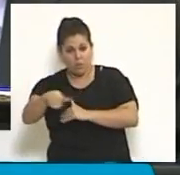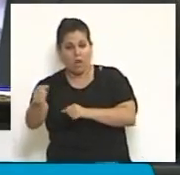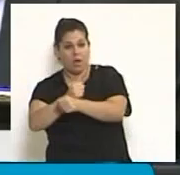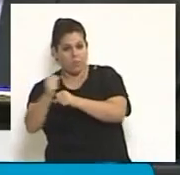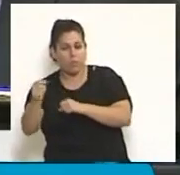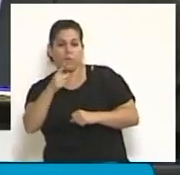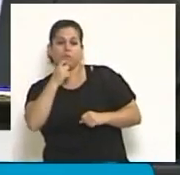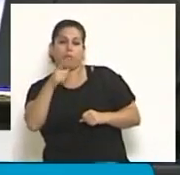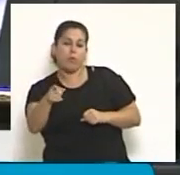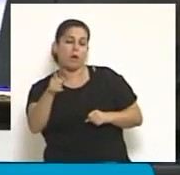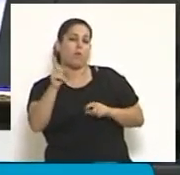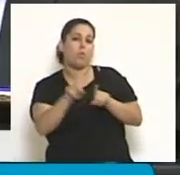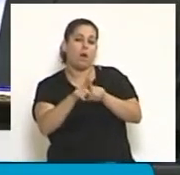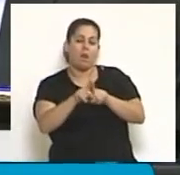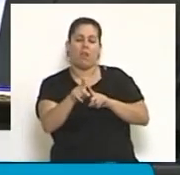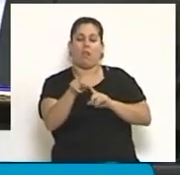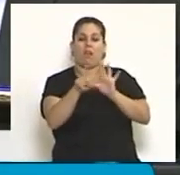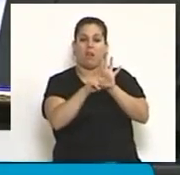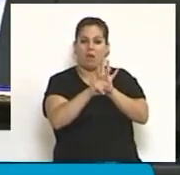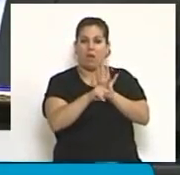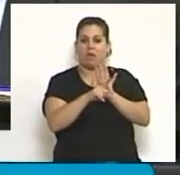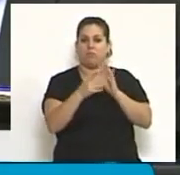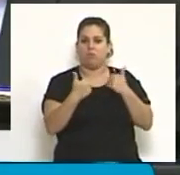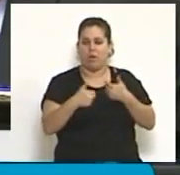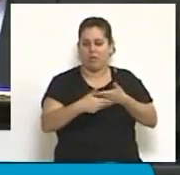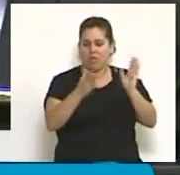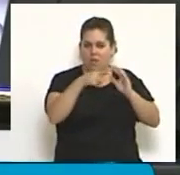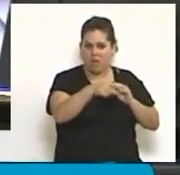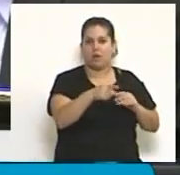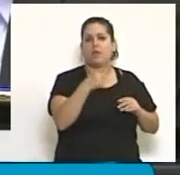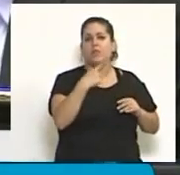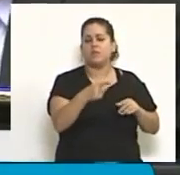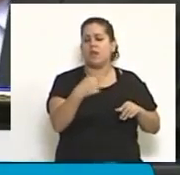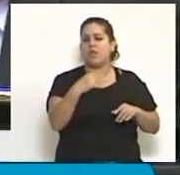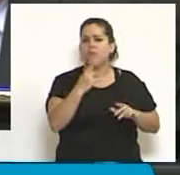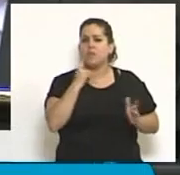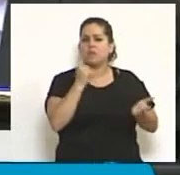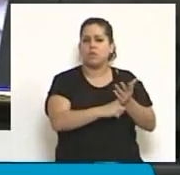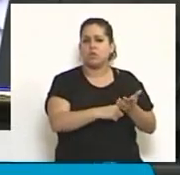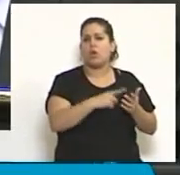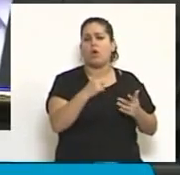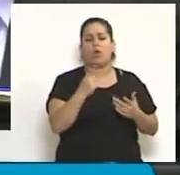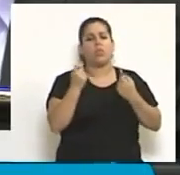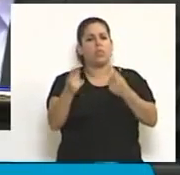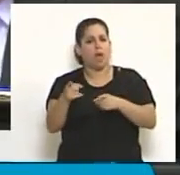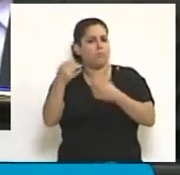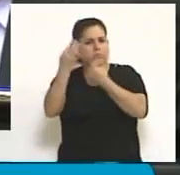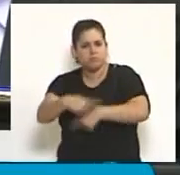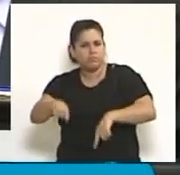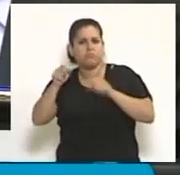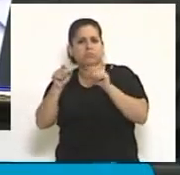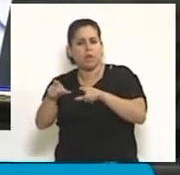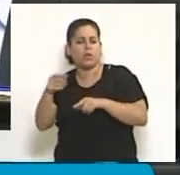el marco de la reglamentación de la ley se disponga un sistema de elección que le otorgue facultades exclusivas